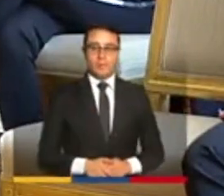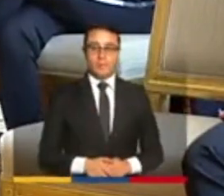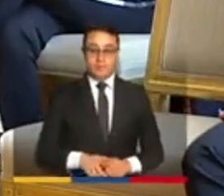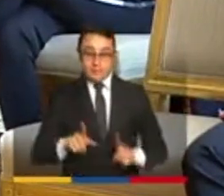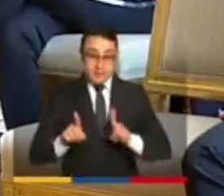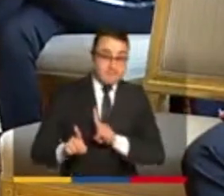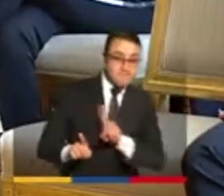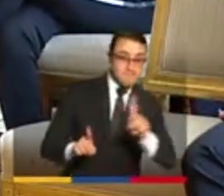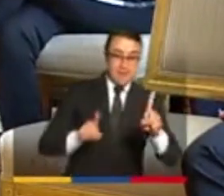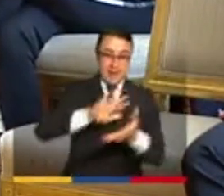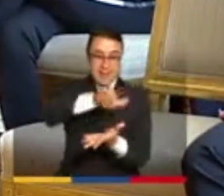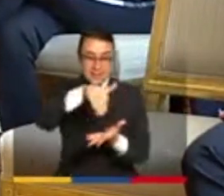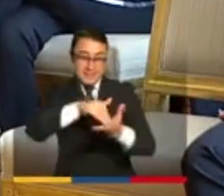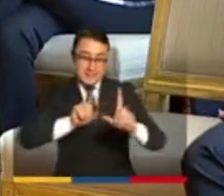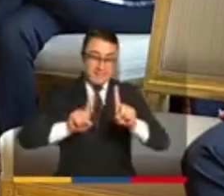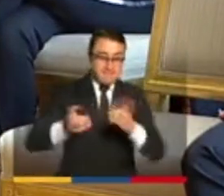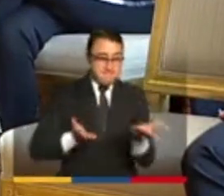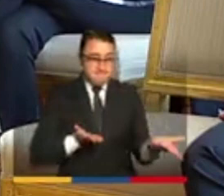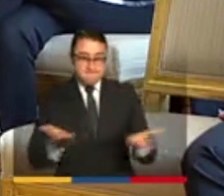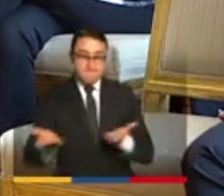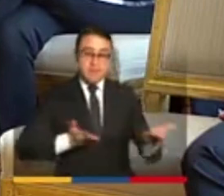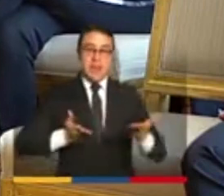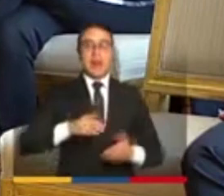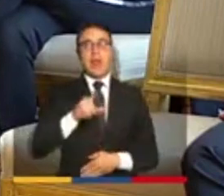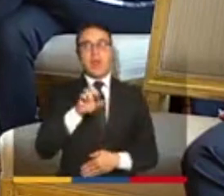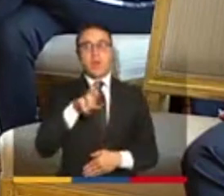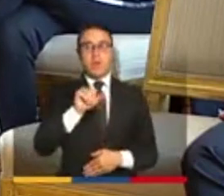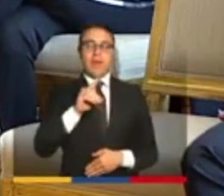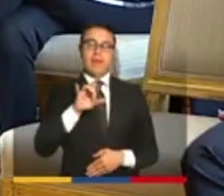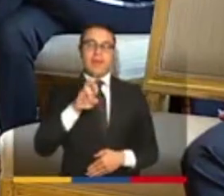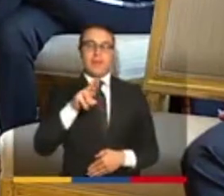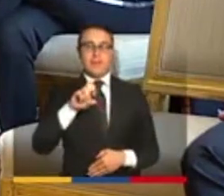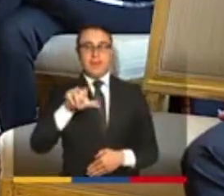Volante, Laura Daniela Garavito Perdomo.